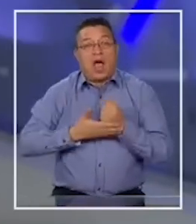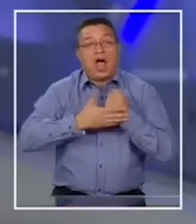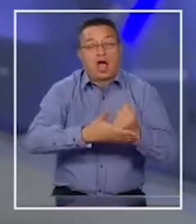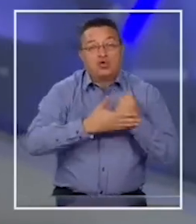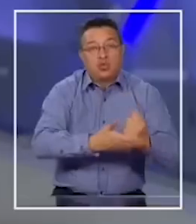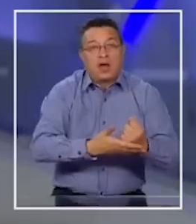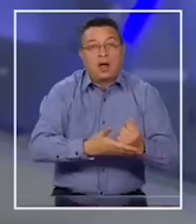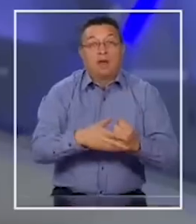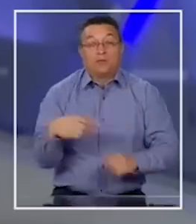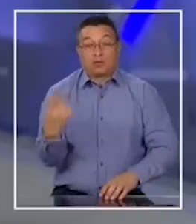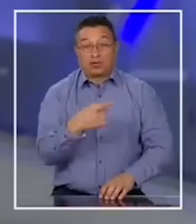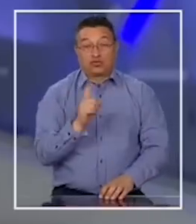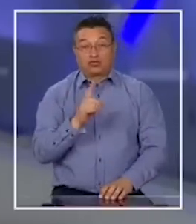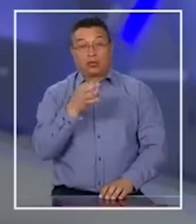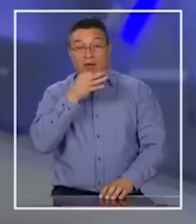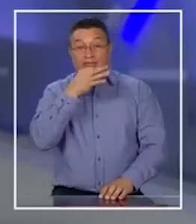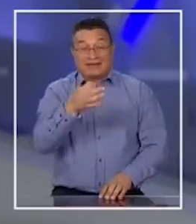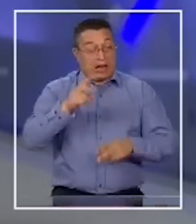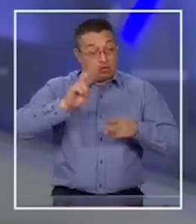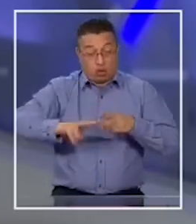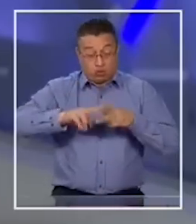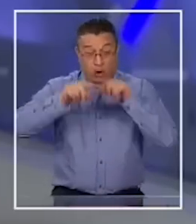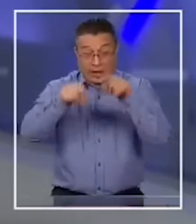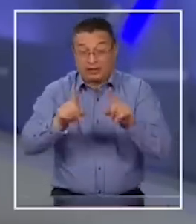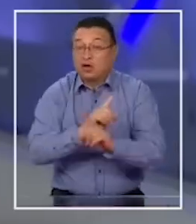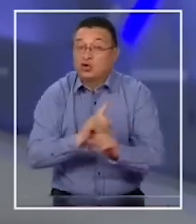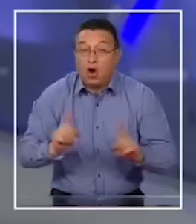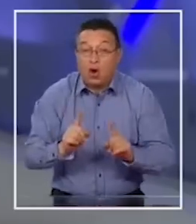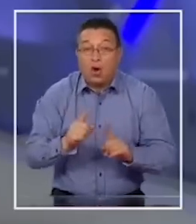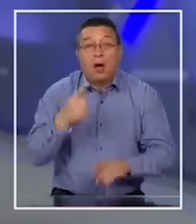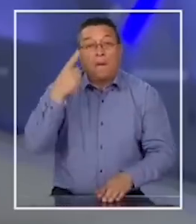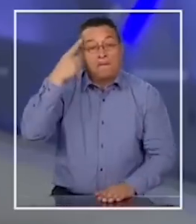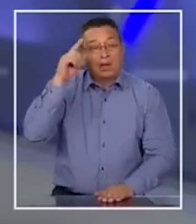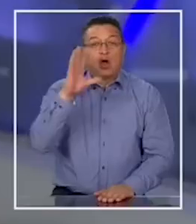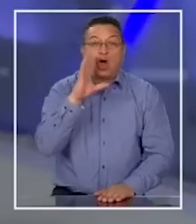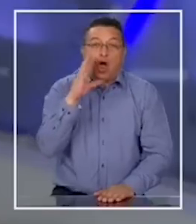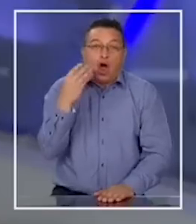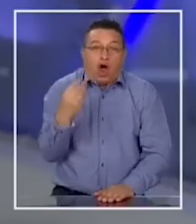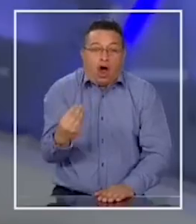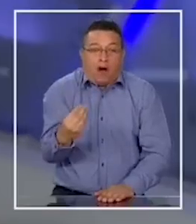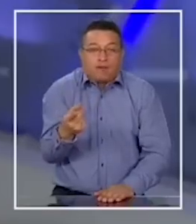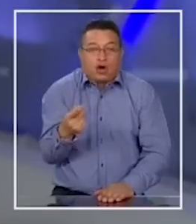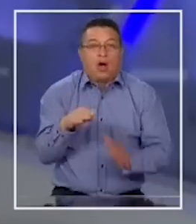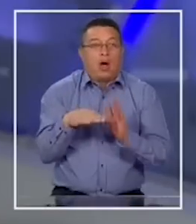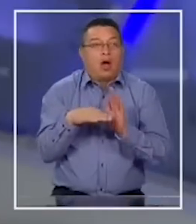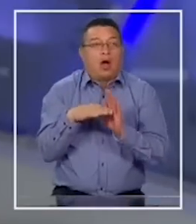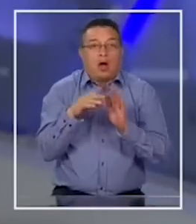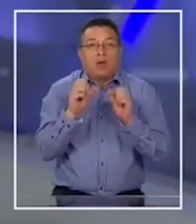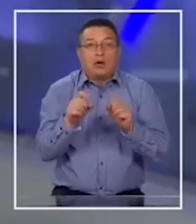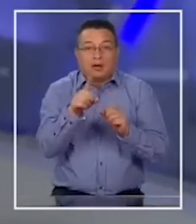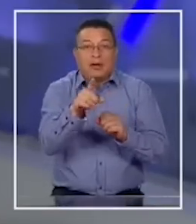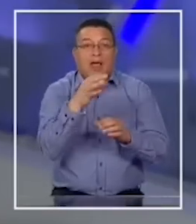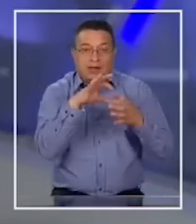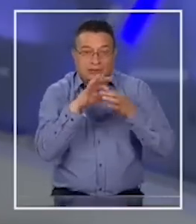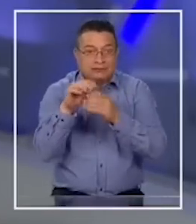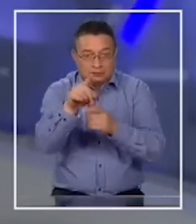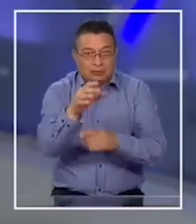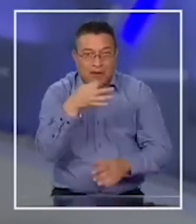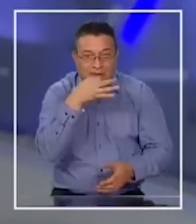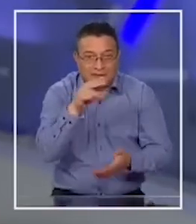nosotros Nunca hemos dicho que esta es la solución ni mucho menos pero evidentemente lo más probable es que está ocurriendo algo como Quizás tú